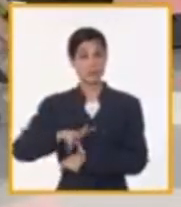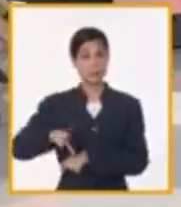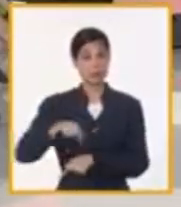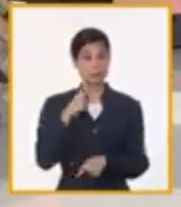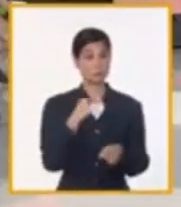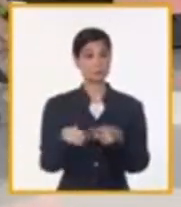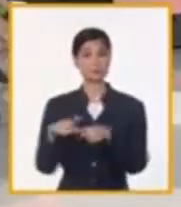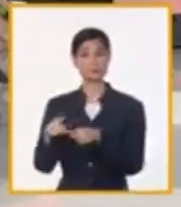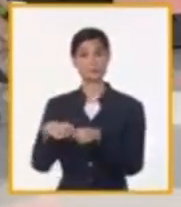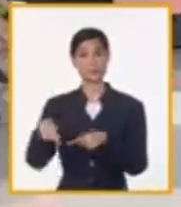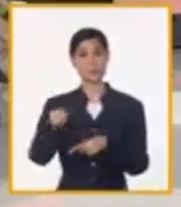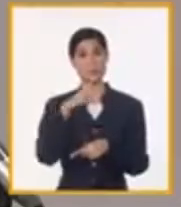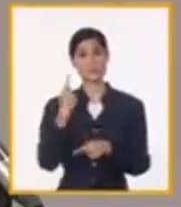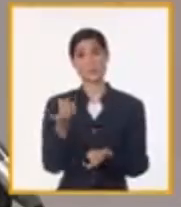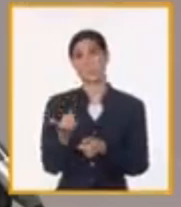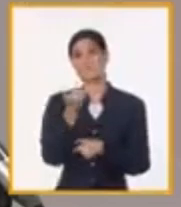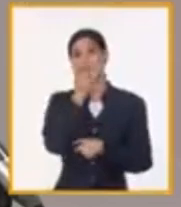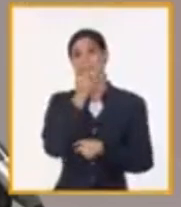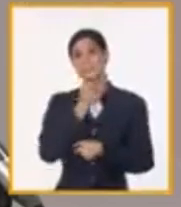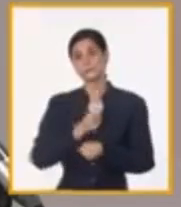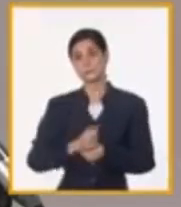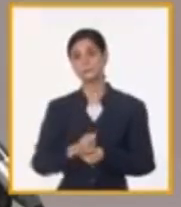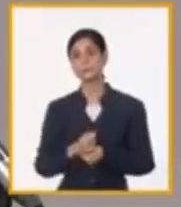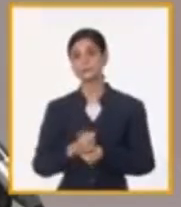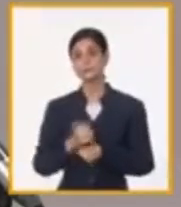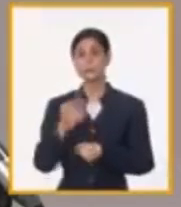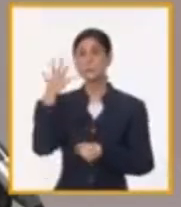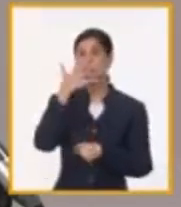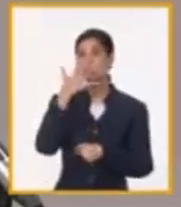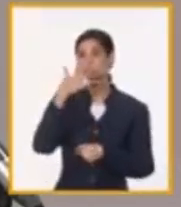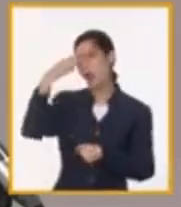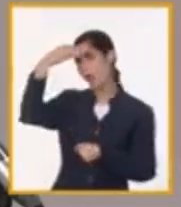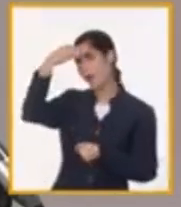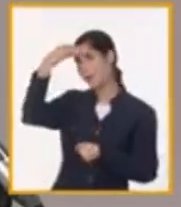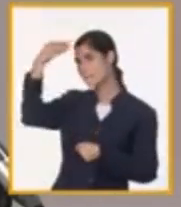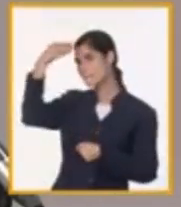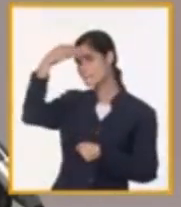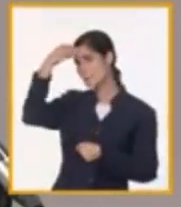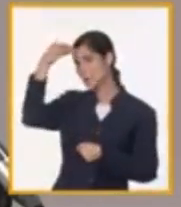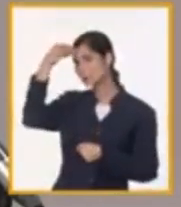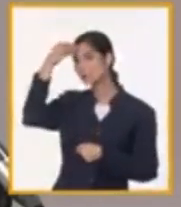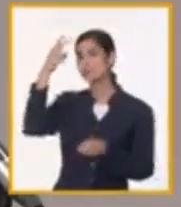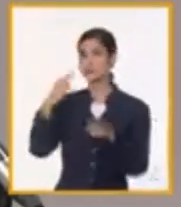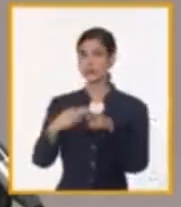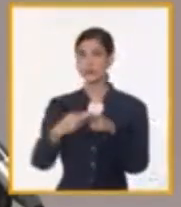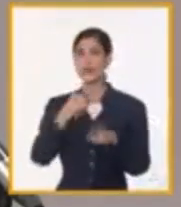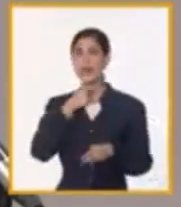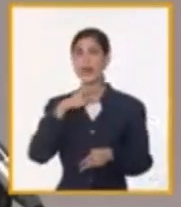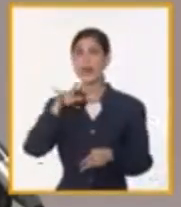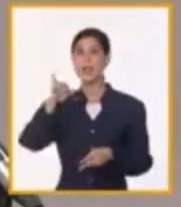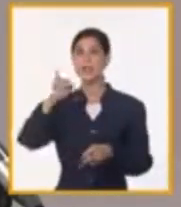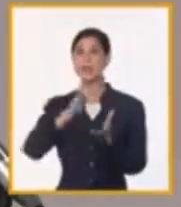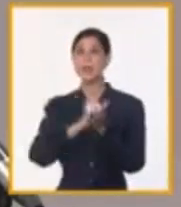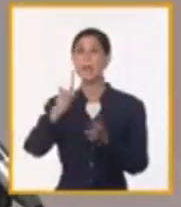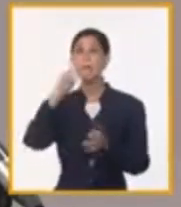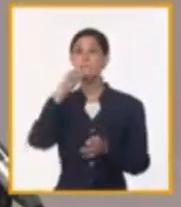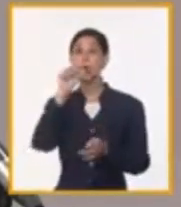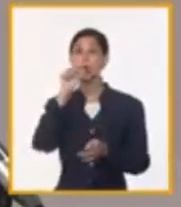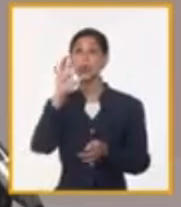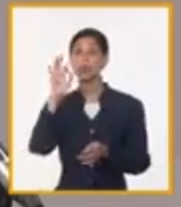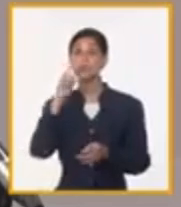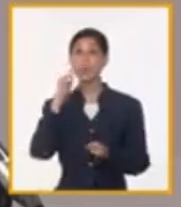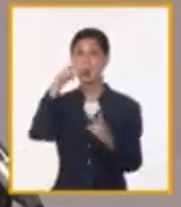que aquí hay un punto muy importante y es que el mundo González hay que decirlo como es el mundo González siempre fue desde el inicio un delfín de María Corina